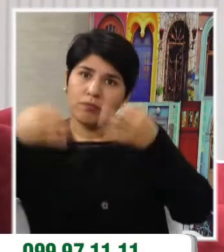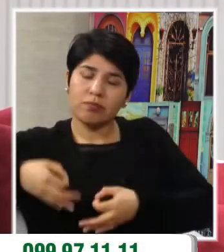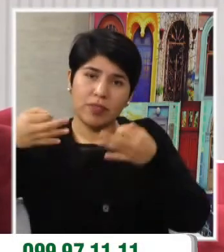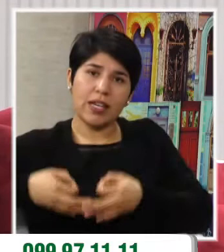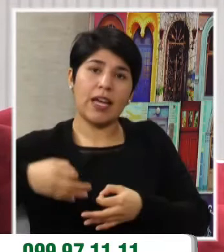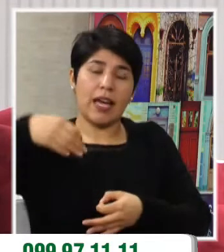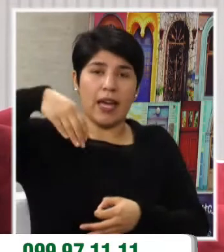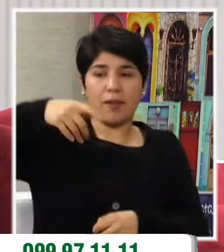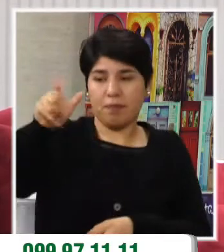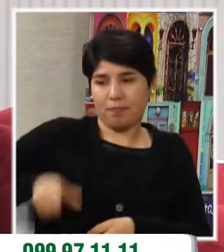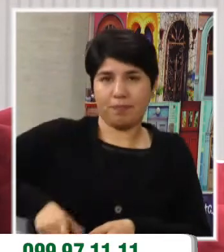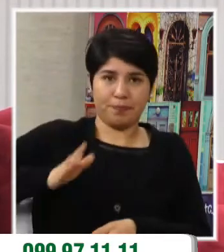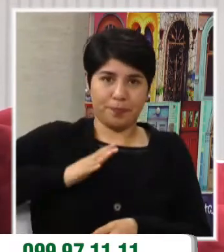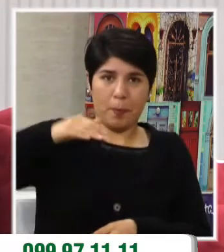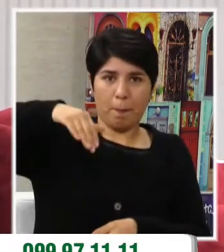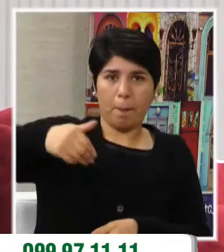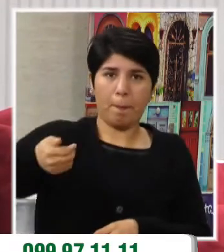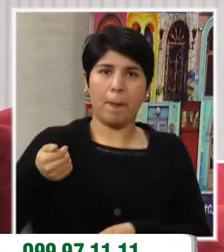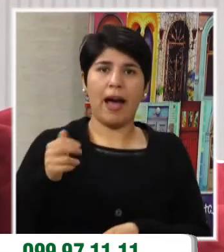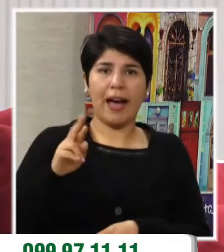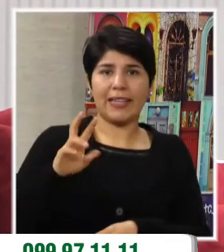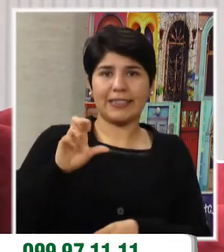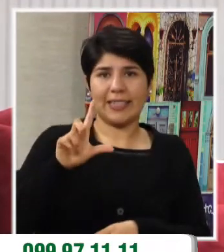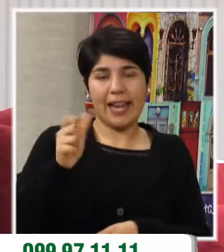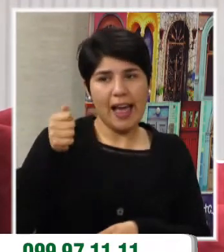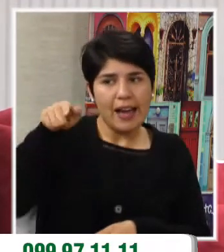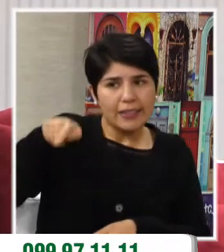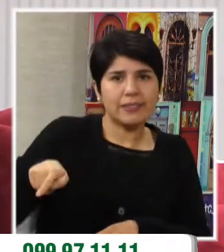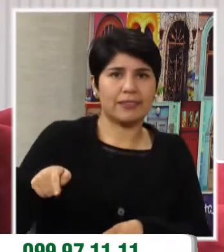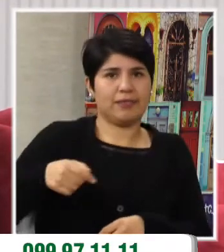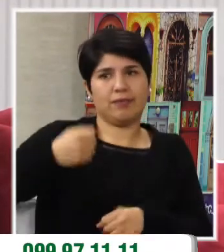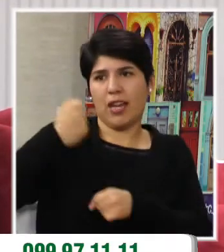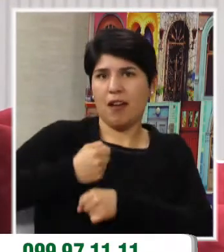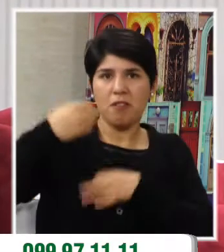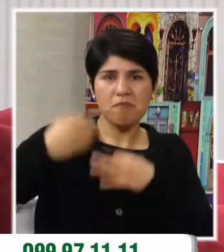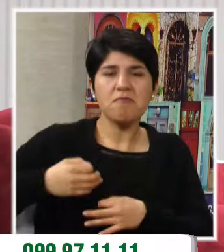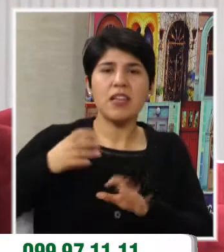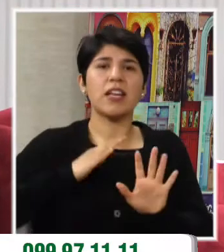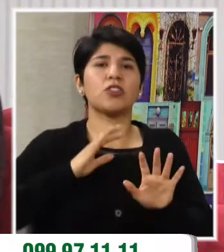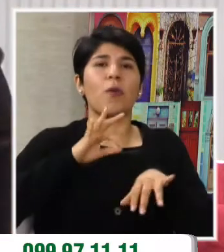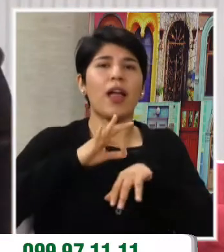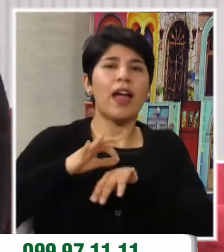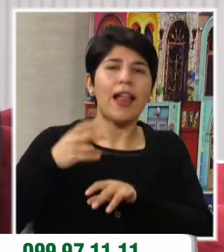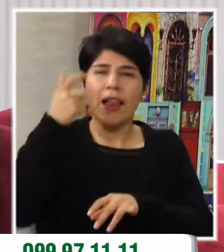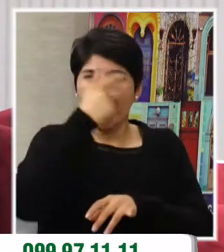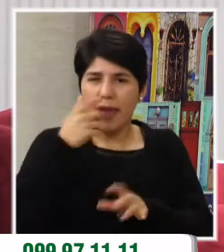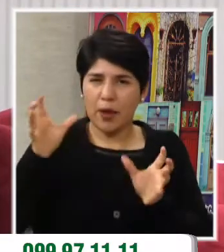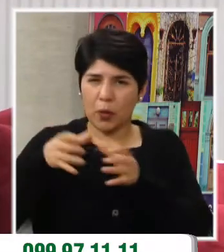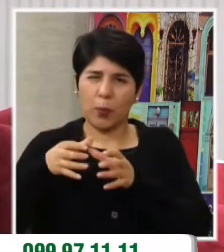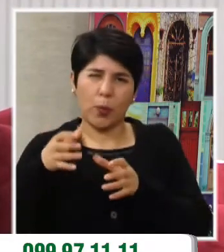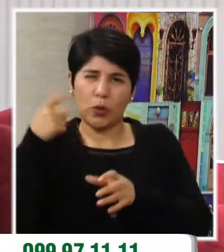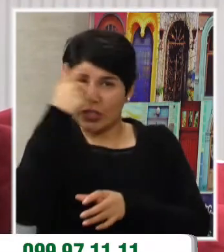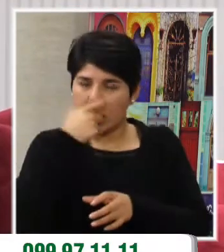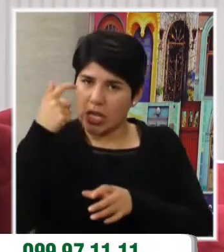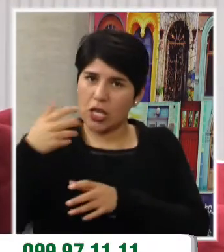que marcela que ustedes la conocen que tengo carretera del trabajo que ya hace orientación y movilidad que en realidad es la réplica